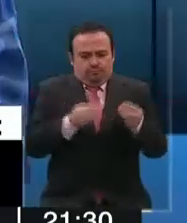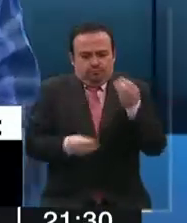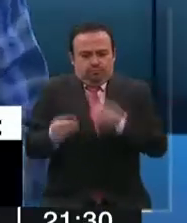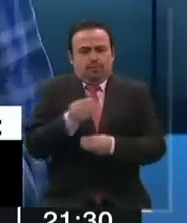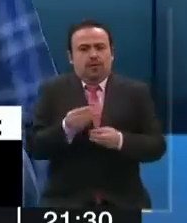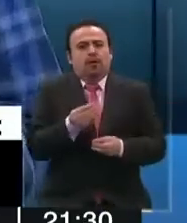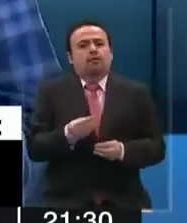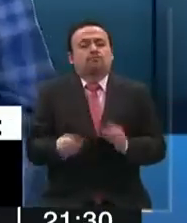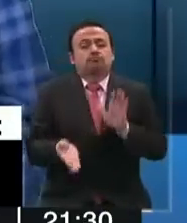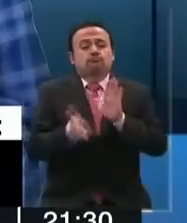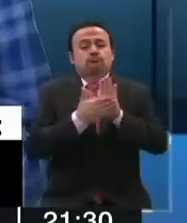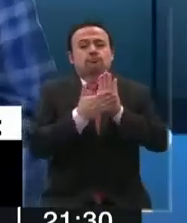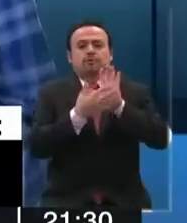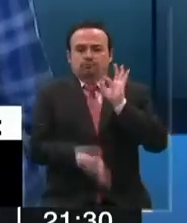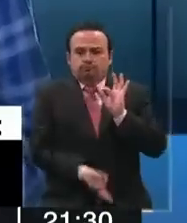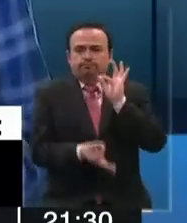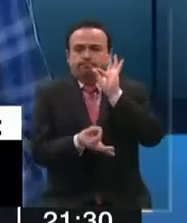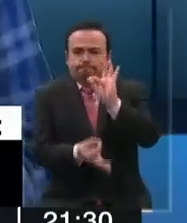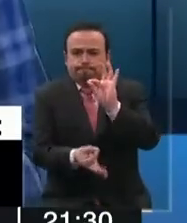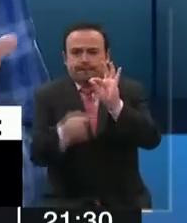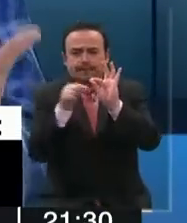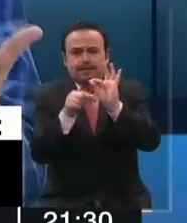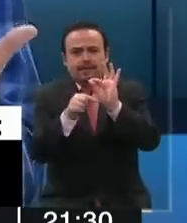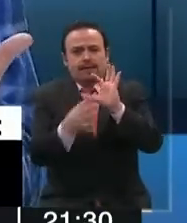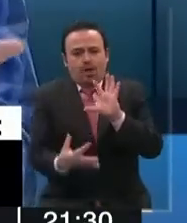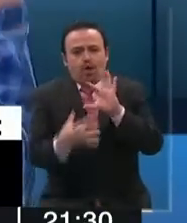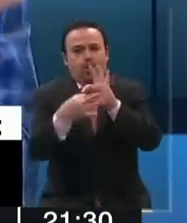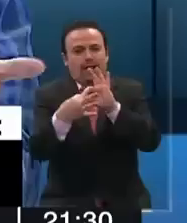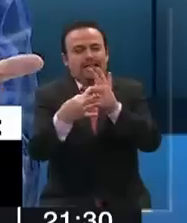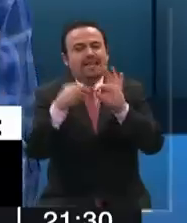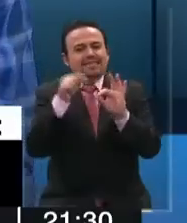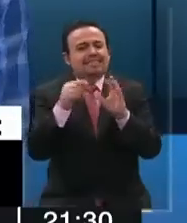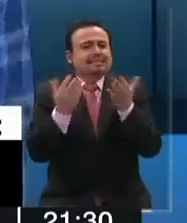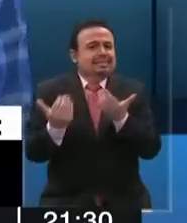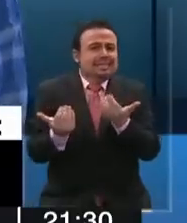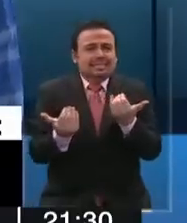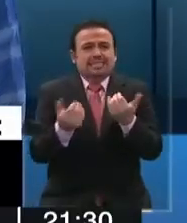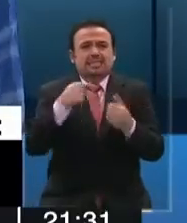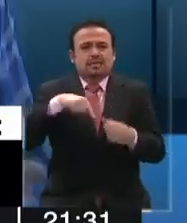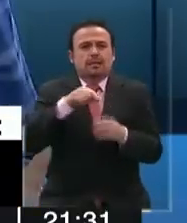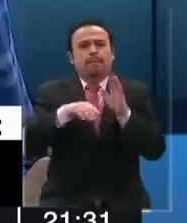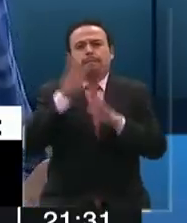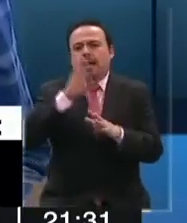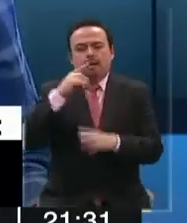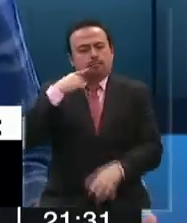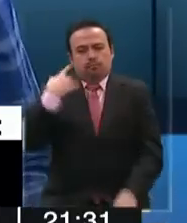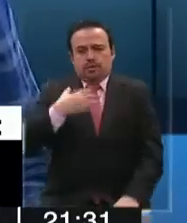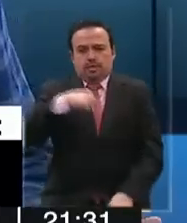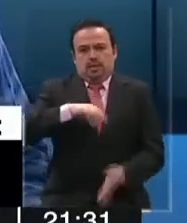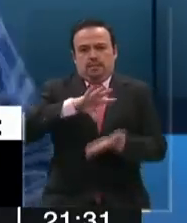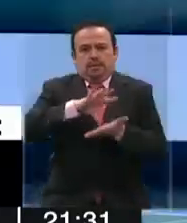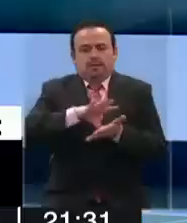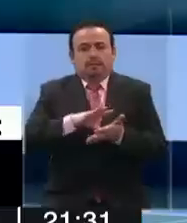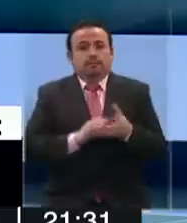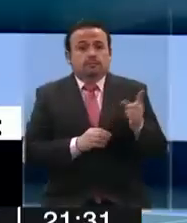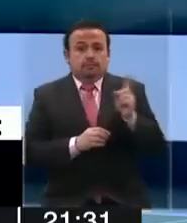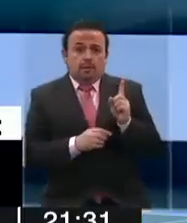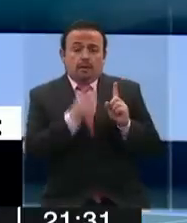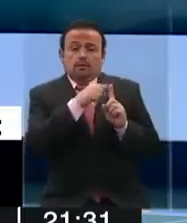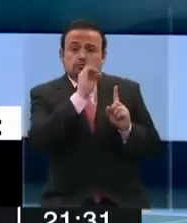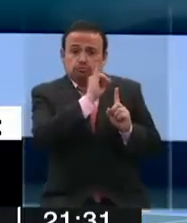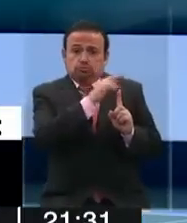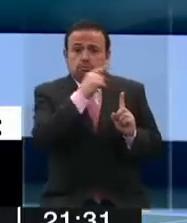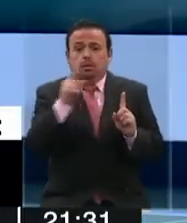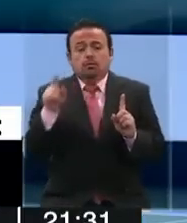propuesta que efectivamente haga carne en lo que son las necesidades más apremiantes del país sí como Vocero